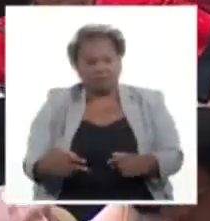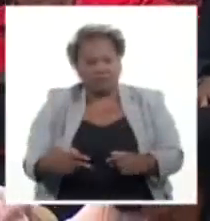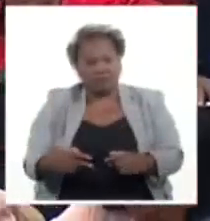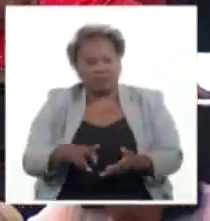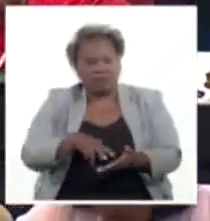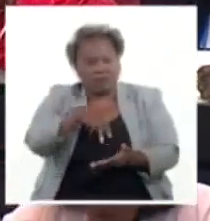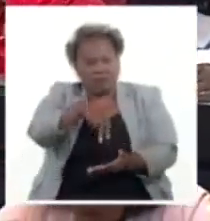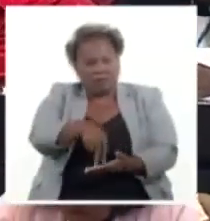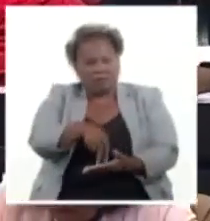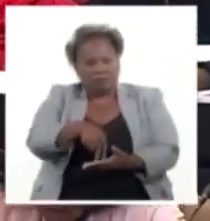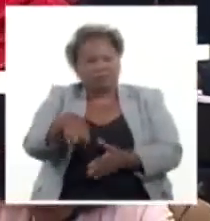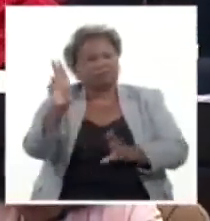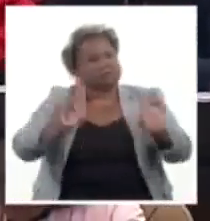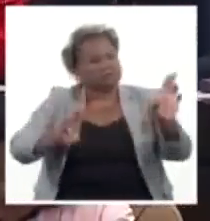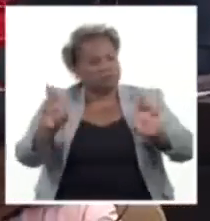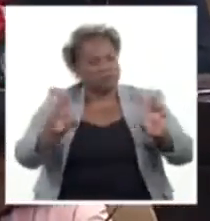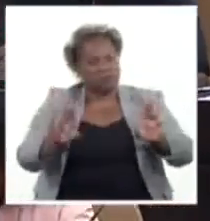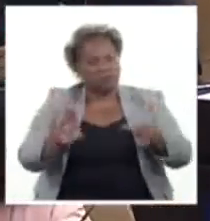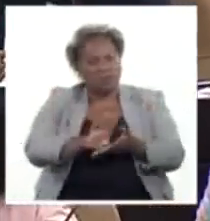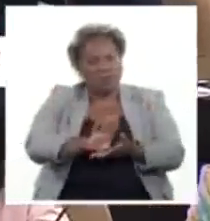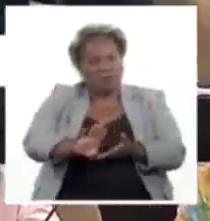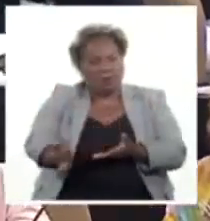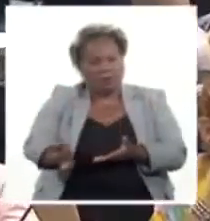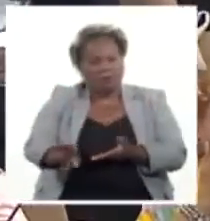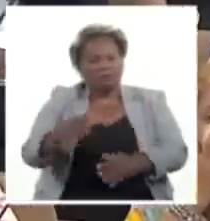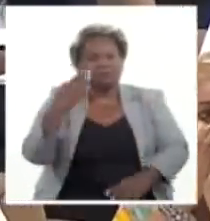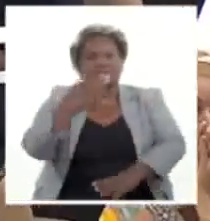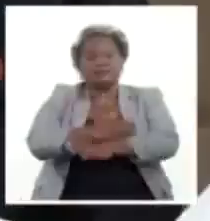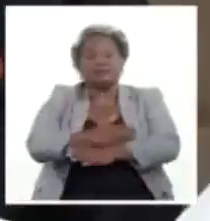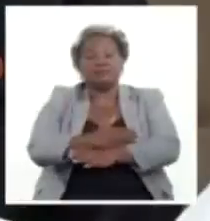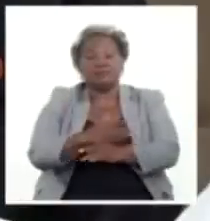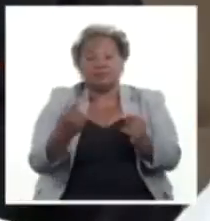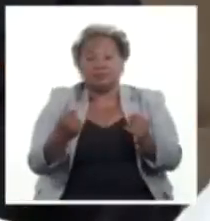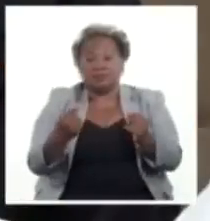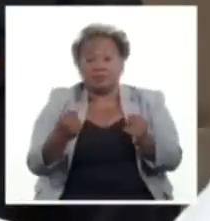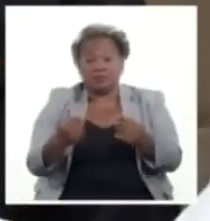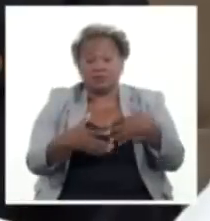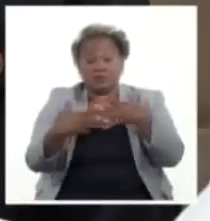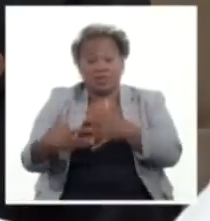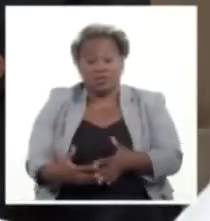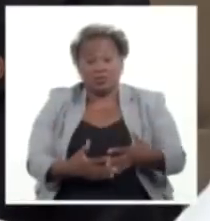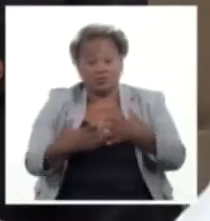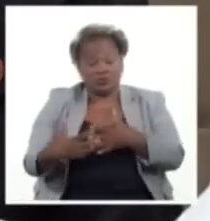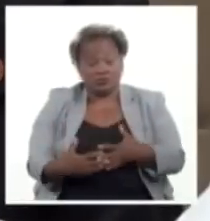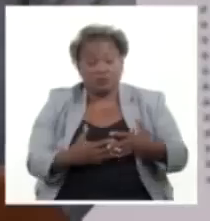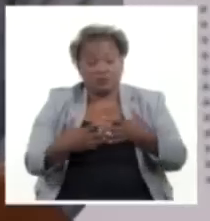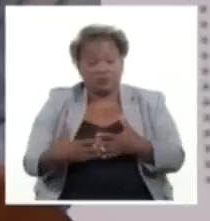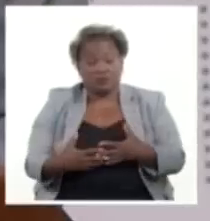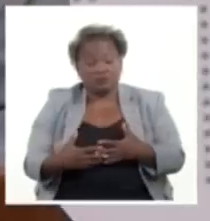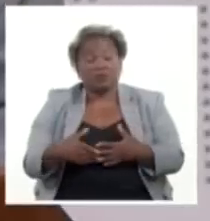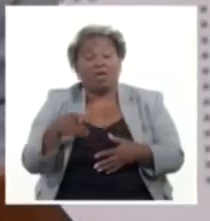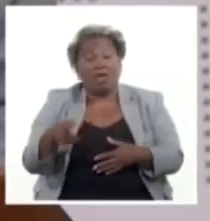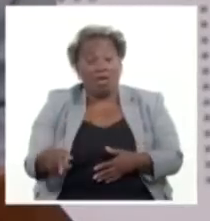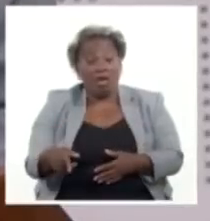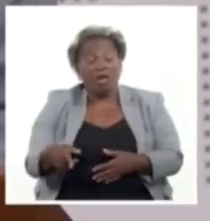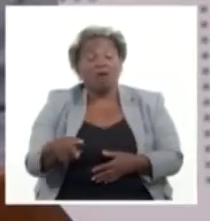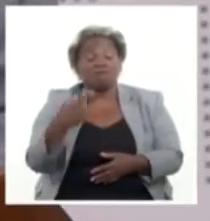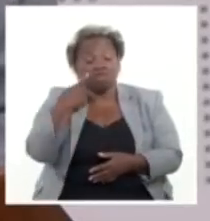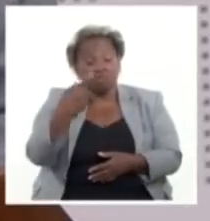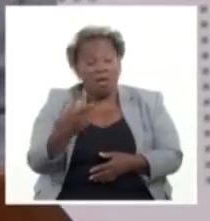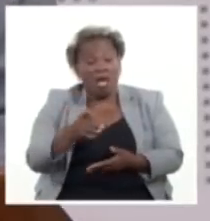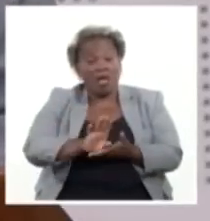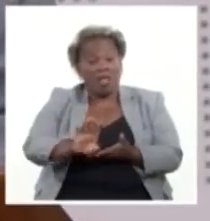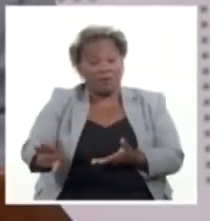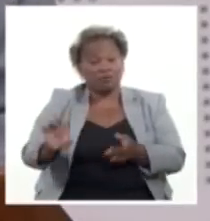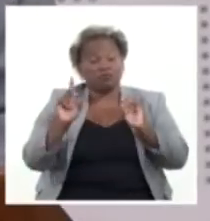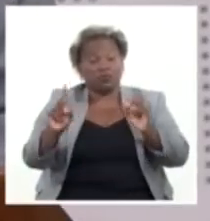casi unánimemente en rechazo del bloqueo económico de los Estados Unidos, ratificando el rotundo aislamiento de una política tan